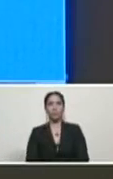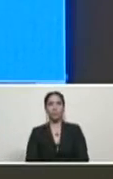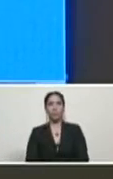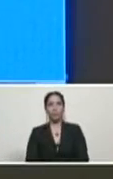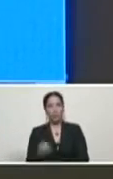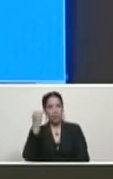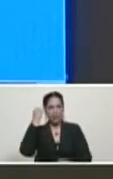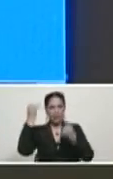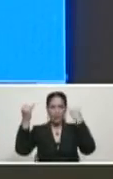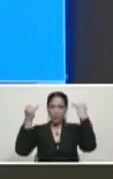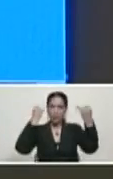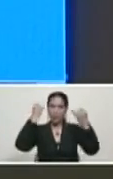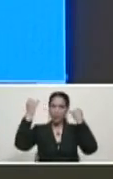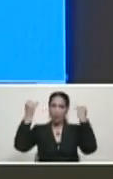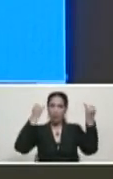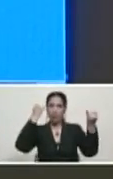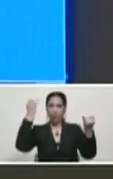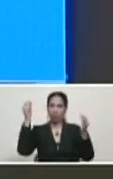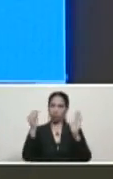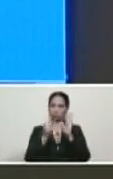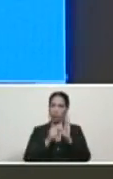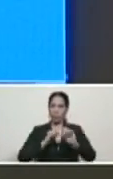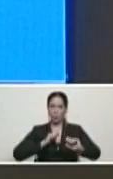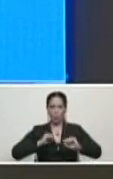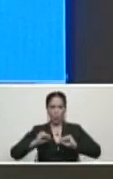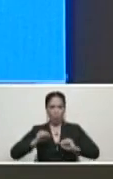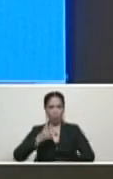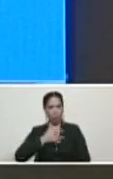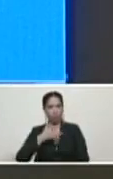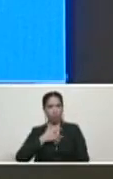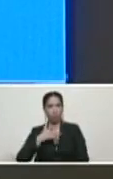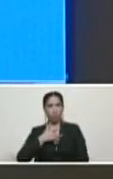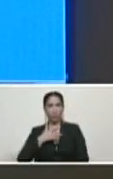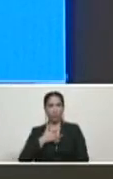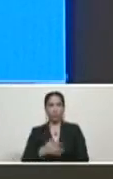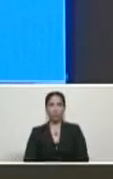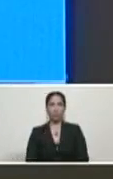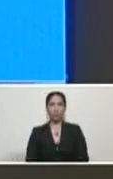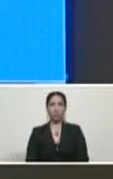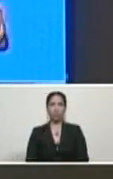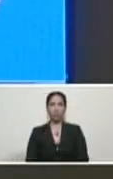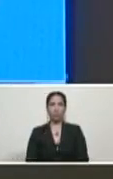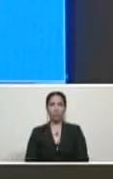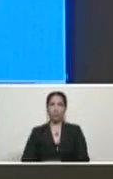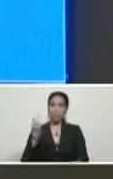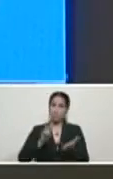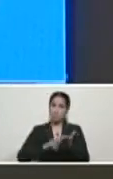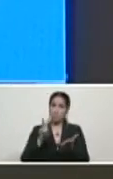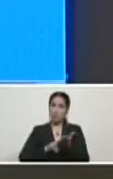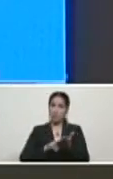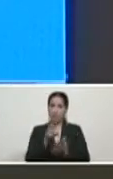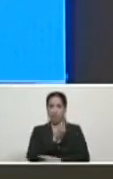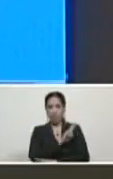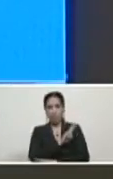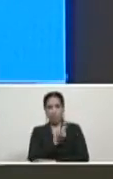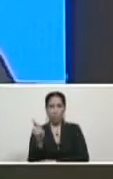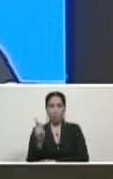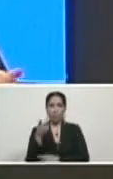las ideas que nos mueven, desde el punto de vista de la verdad de la República.